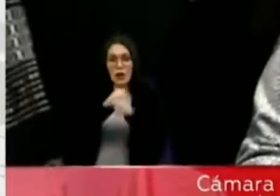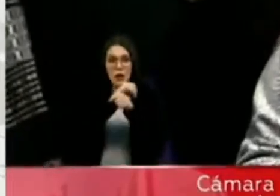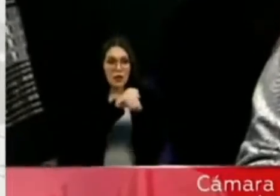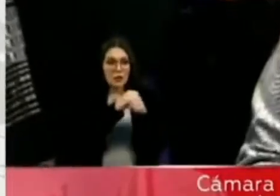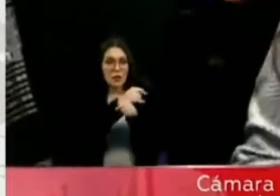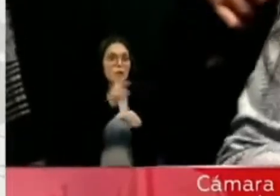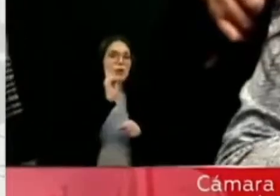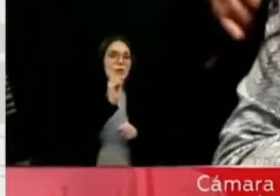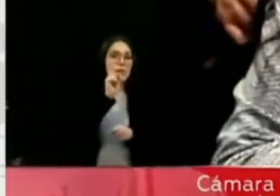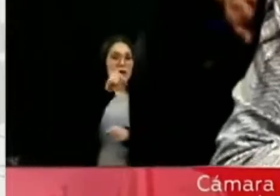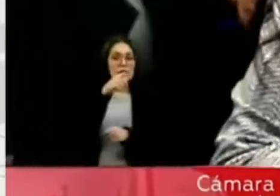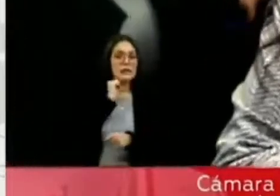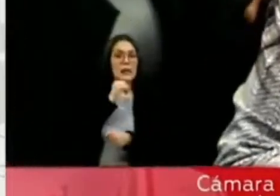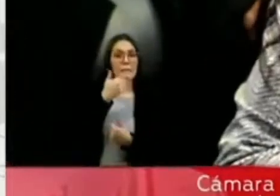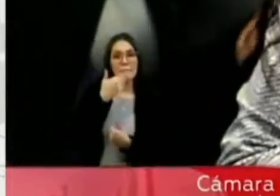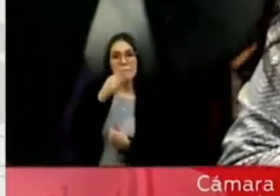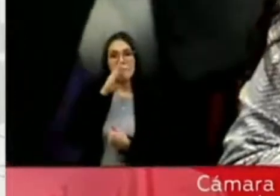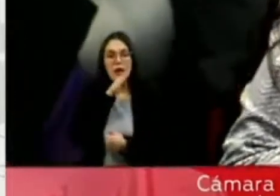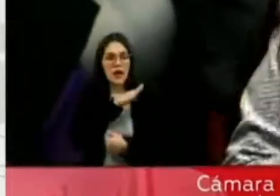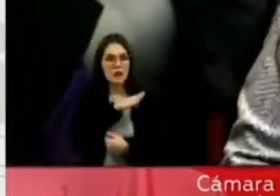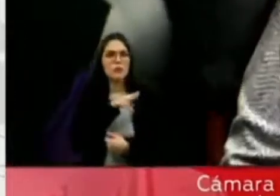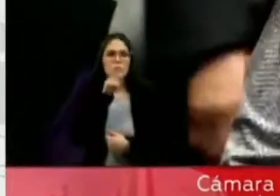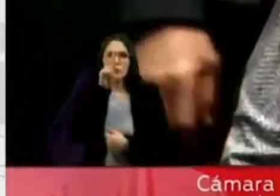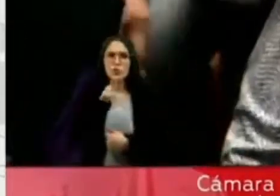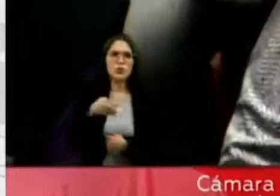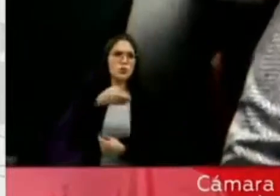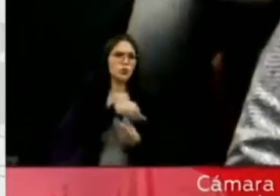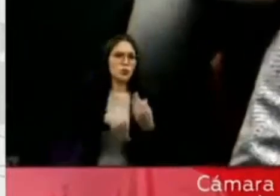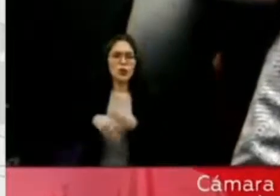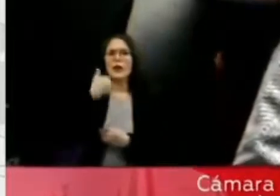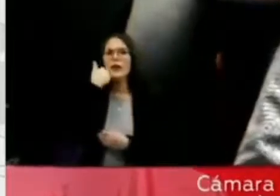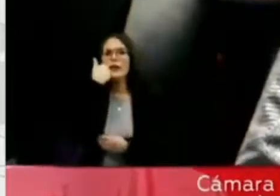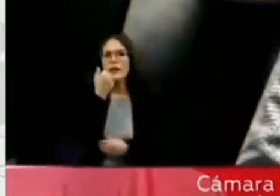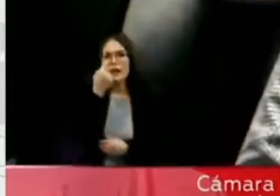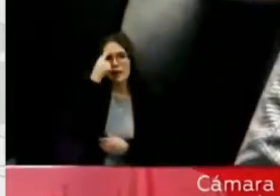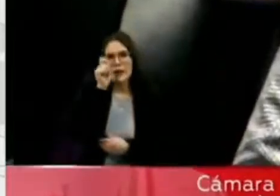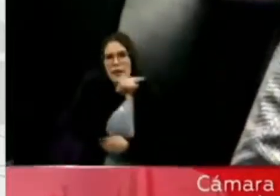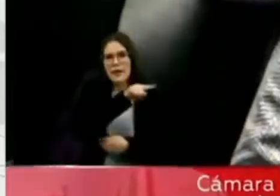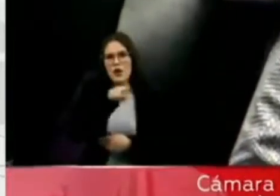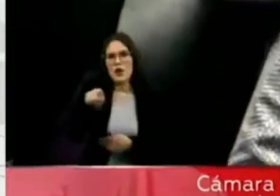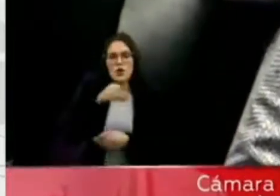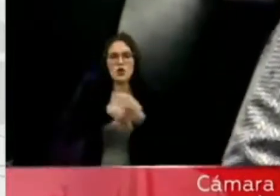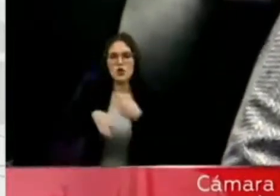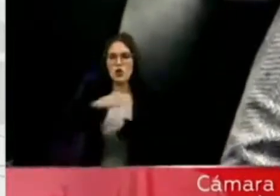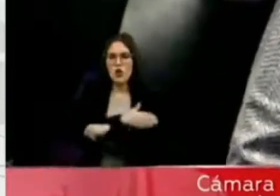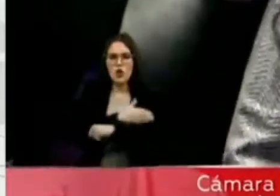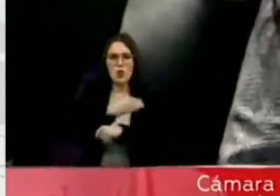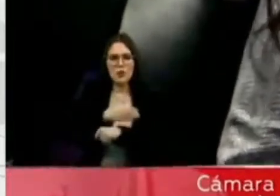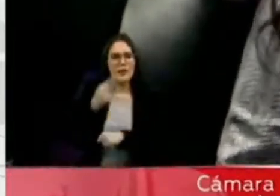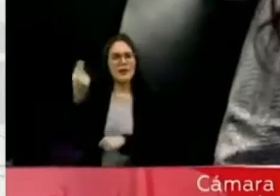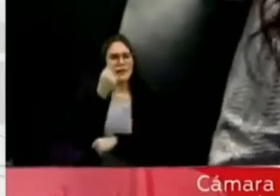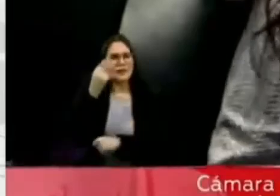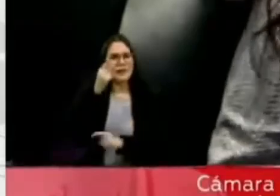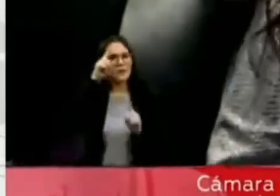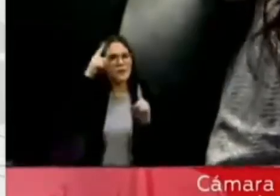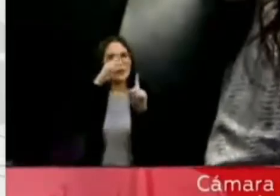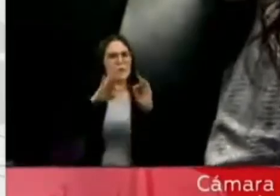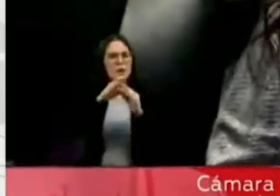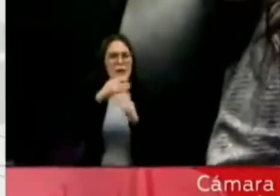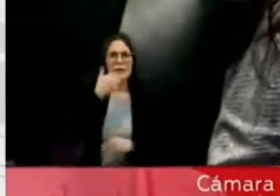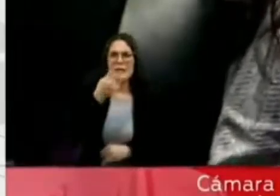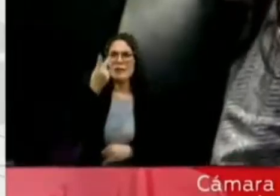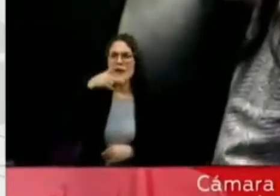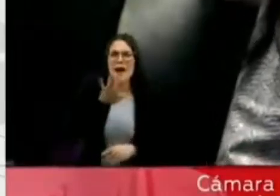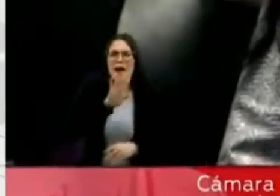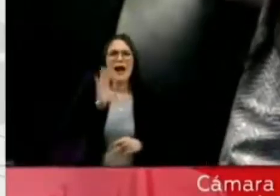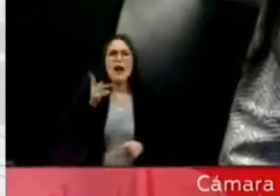o está mal. Por supuesto, todas y todos queremos que nuestros compañeros senadores estén bien, pero me parece que ya estamos entre varios